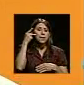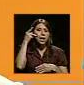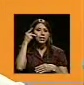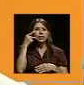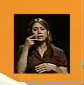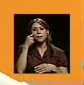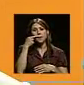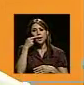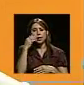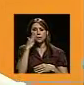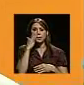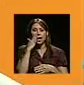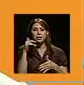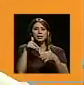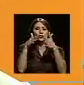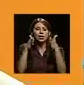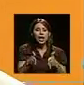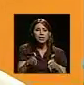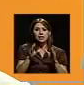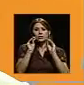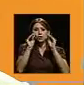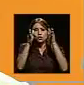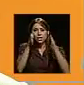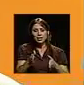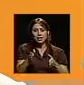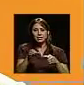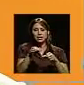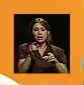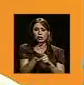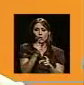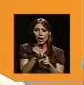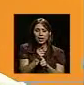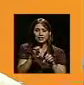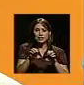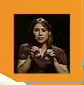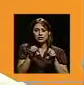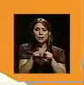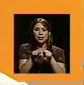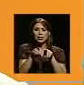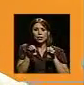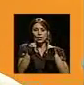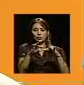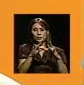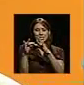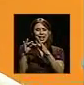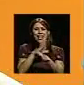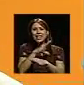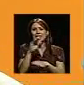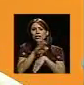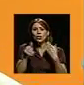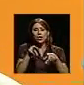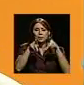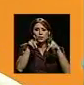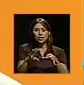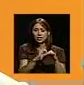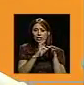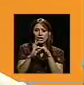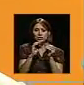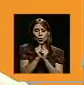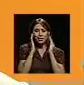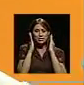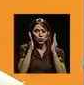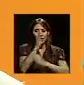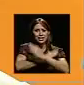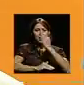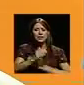de familia, estudiantes, docentes del sistema regular de educación especial y todas las personas que están relacionadas con la atención a la